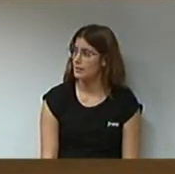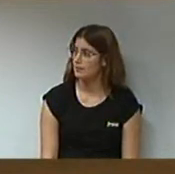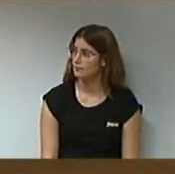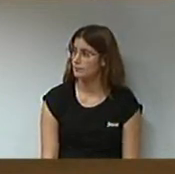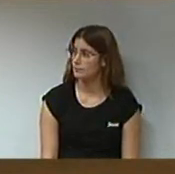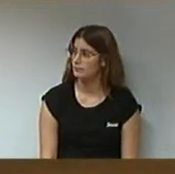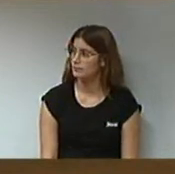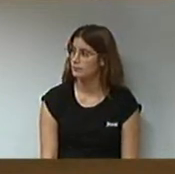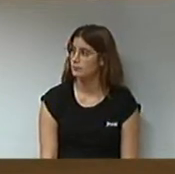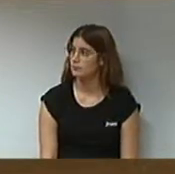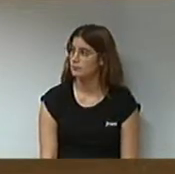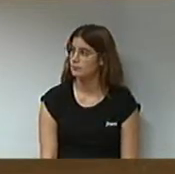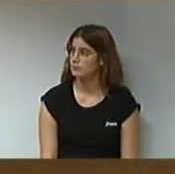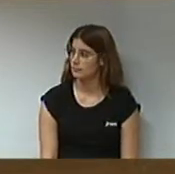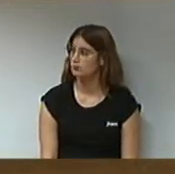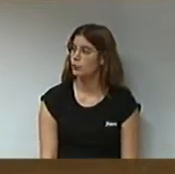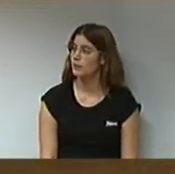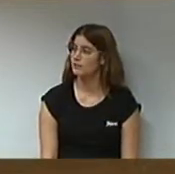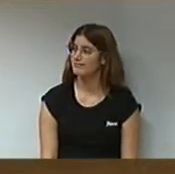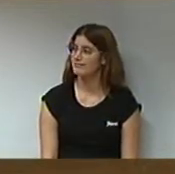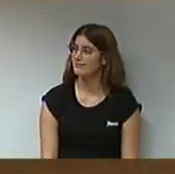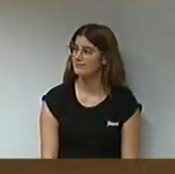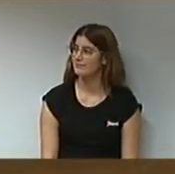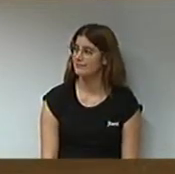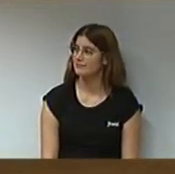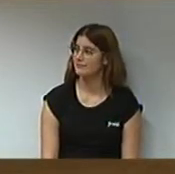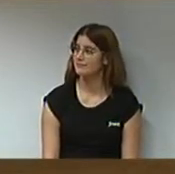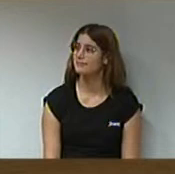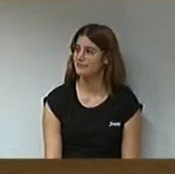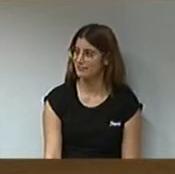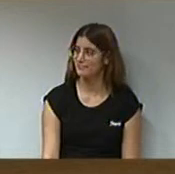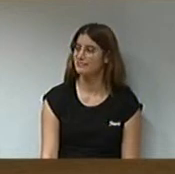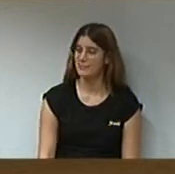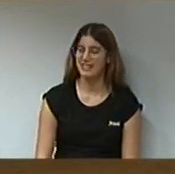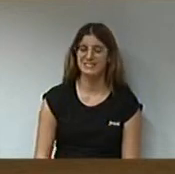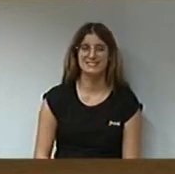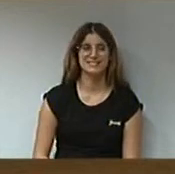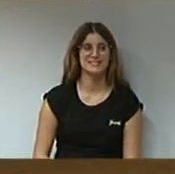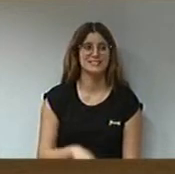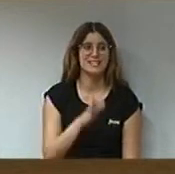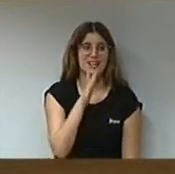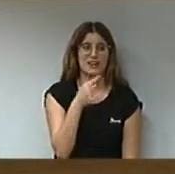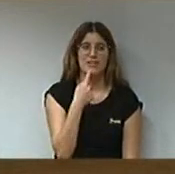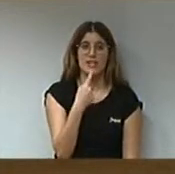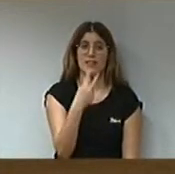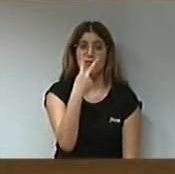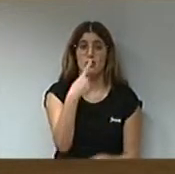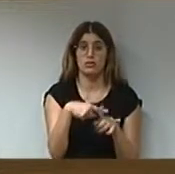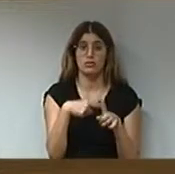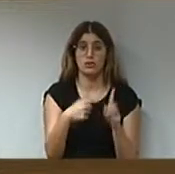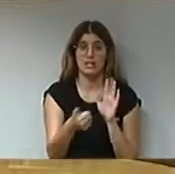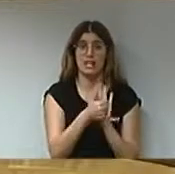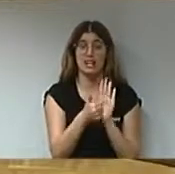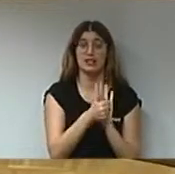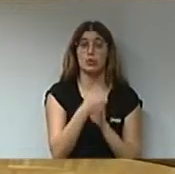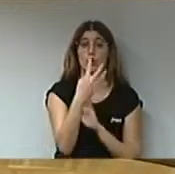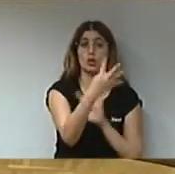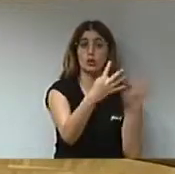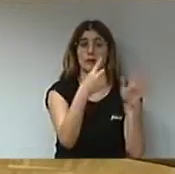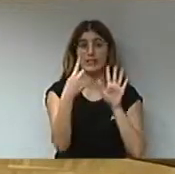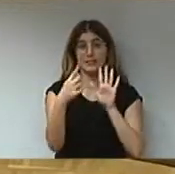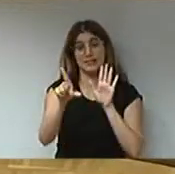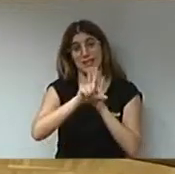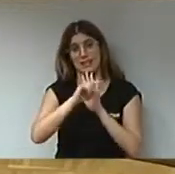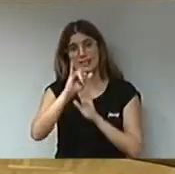Mire, ha empezado usted a hablar de nuestra propuesta fiscal. Bien, ¿vale? Yo solo le digo dos cosas. Artículo 96 de la ley del IRPF y